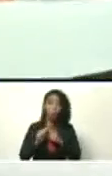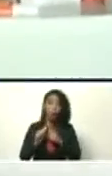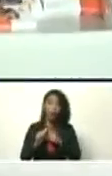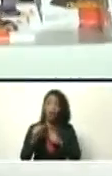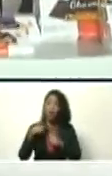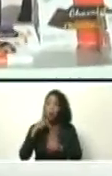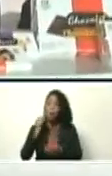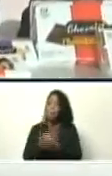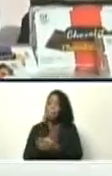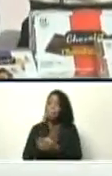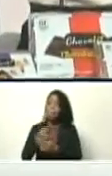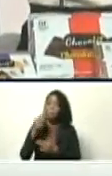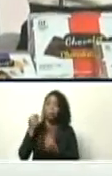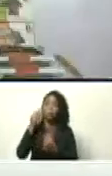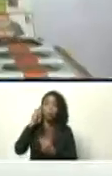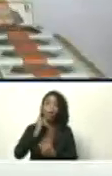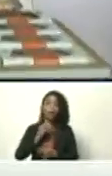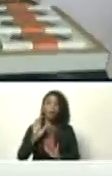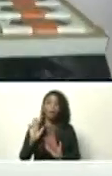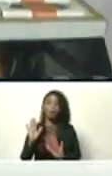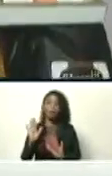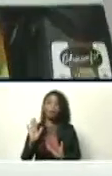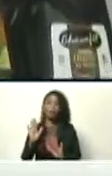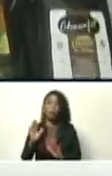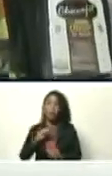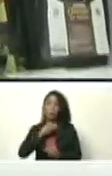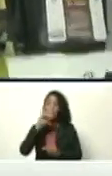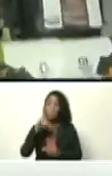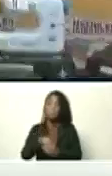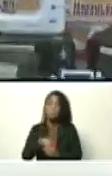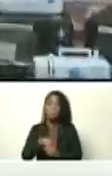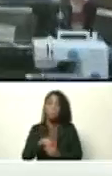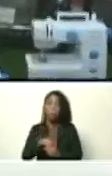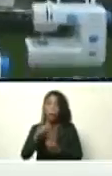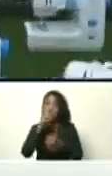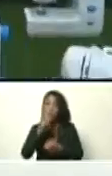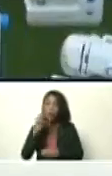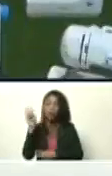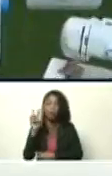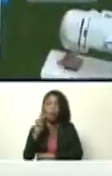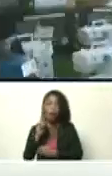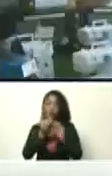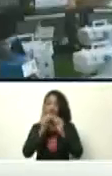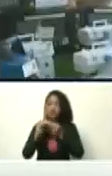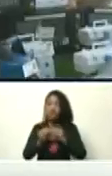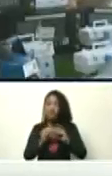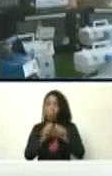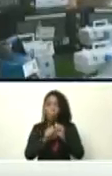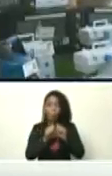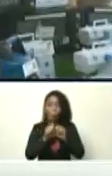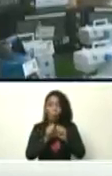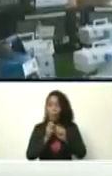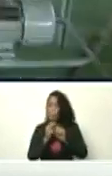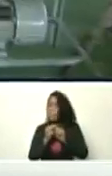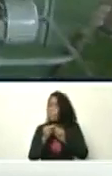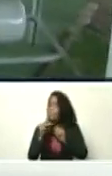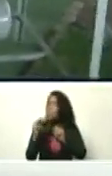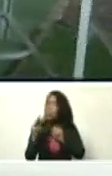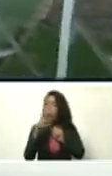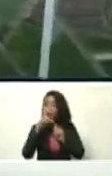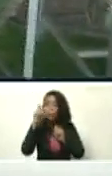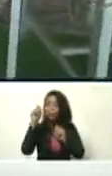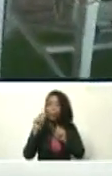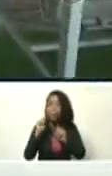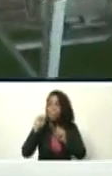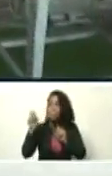pago en bolívares. Tú, un pim, pam, ta, cam, pa, te metes, Banco de Venezuela, quim, cum, pam, pa, Nico Maduro, pim, pum, pa,